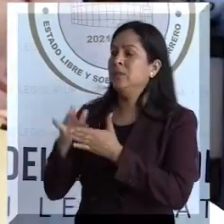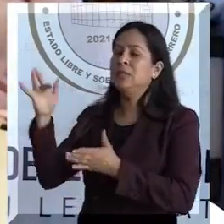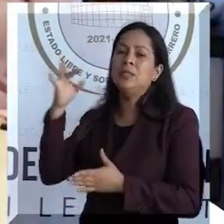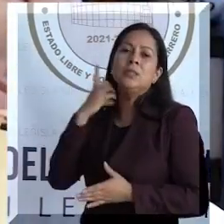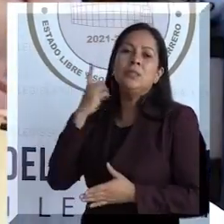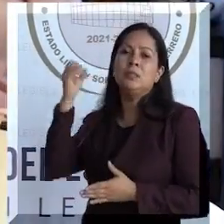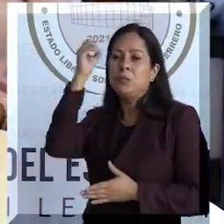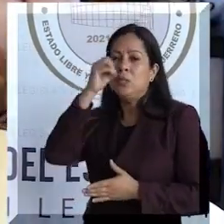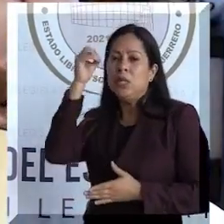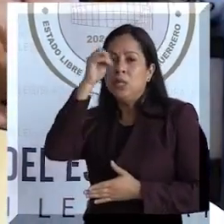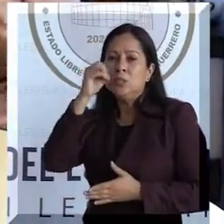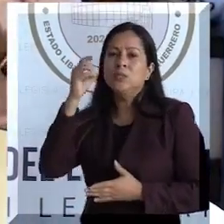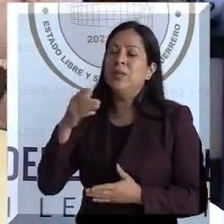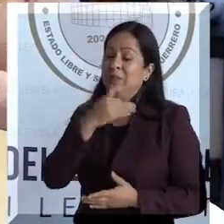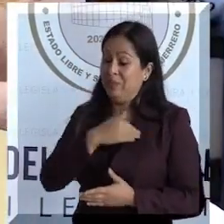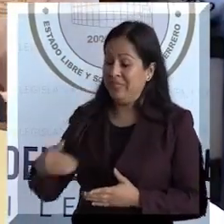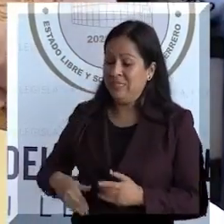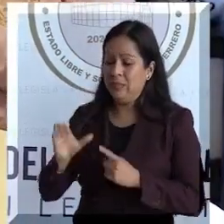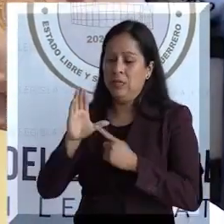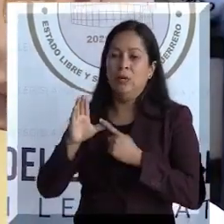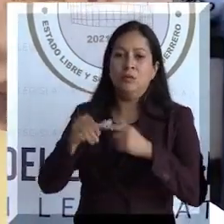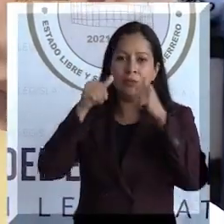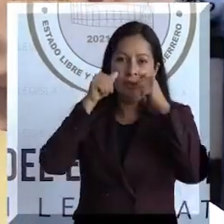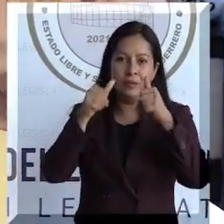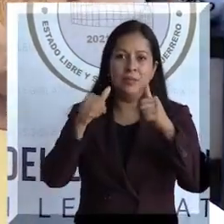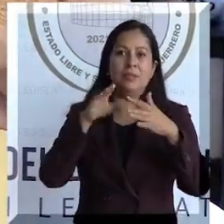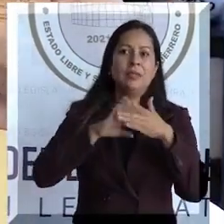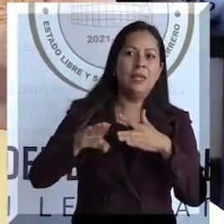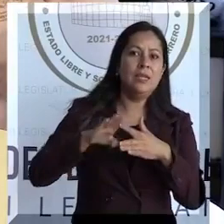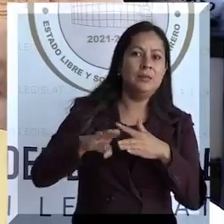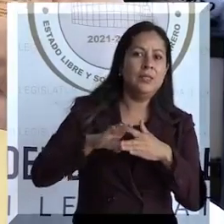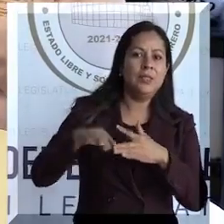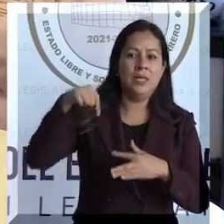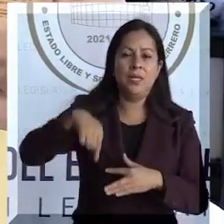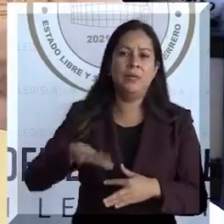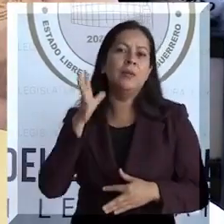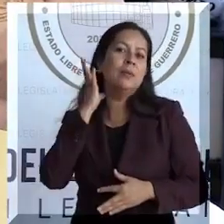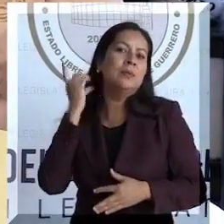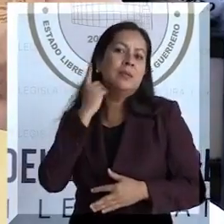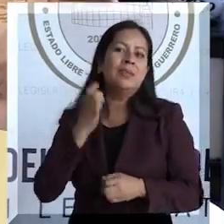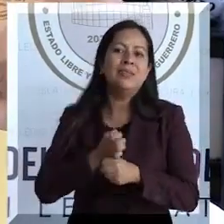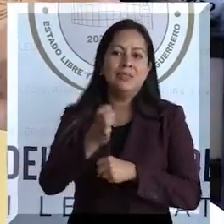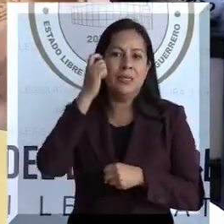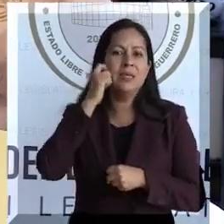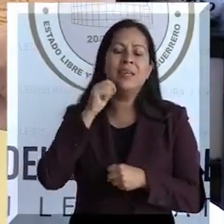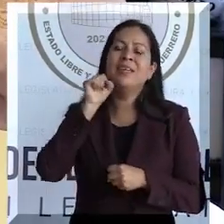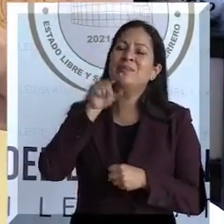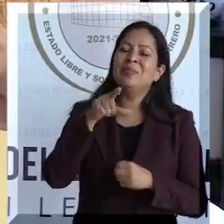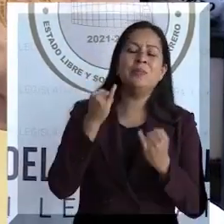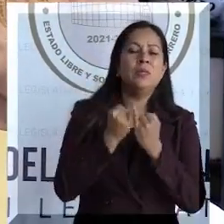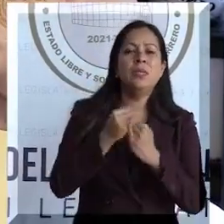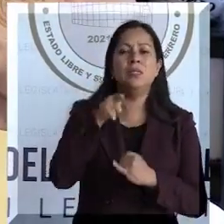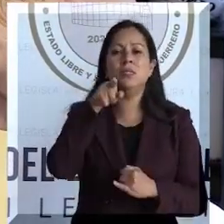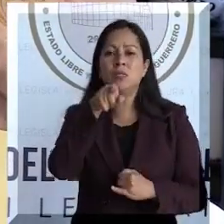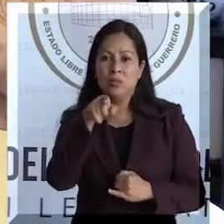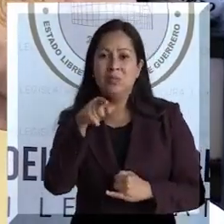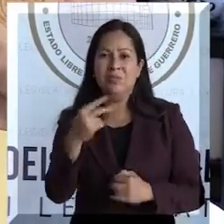gracias, diputado Osvaldo Ríos Manrique, presidente de la Comisión de Atención a los Migrantes en el Congreso del Estado de Guerrero. Por supuesto, gracias a